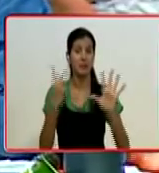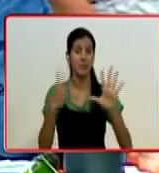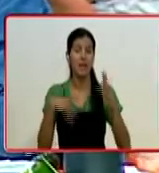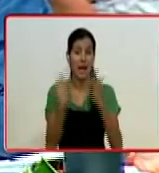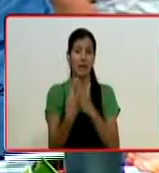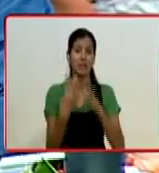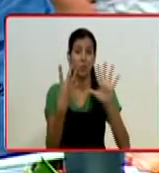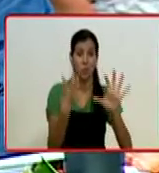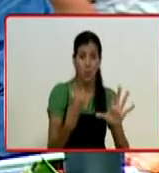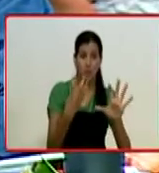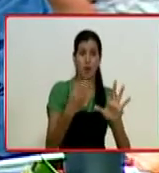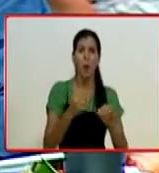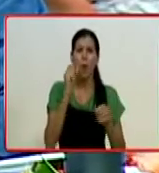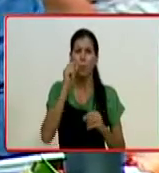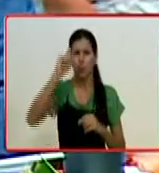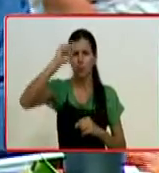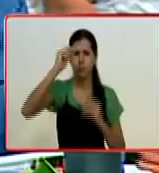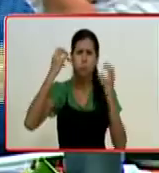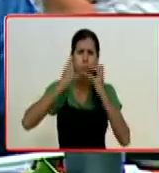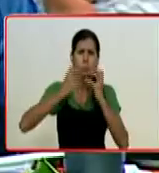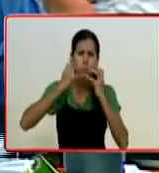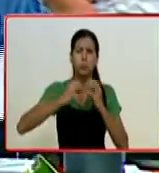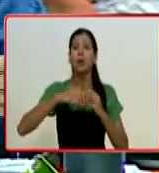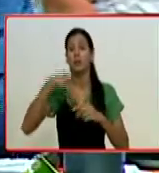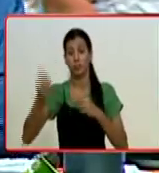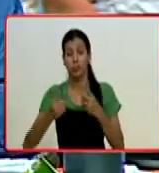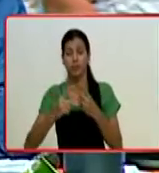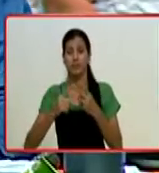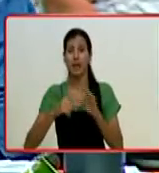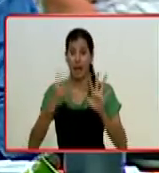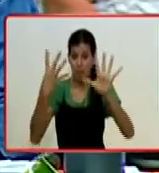y de 9 a 11 Snowden.